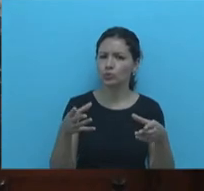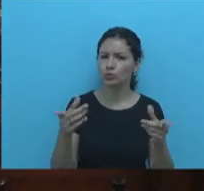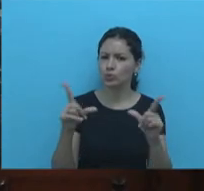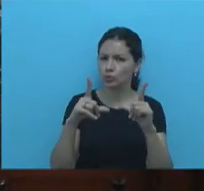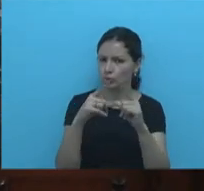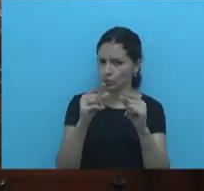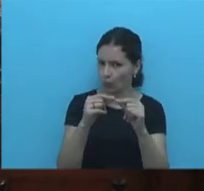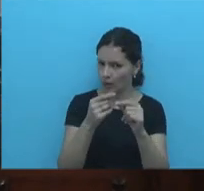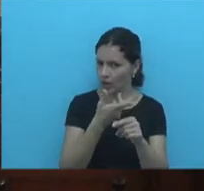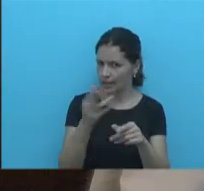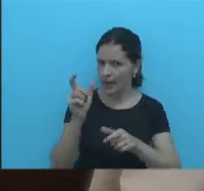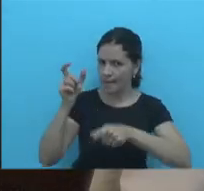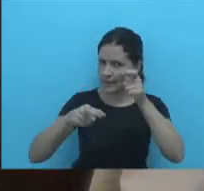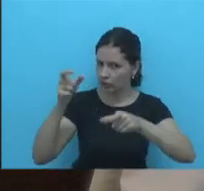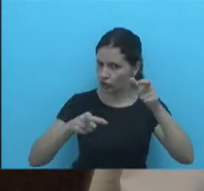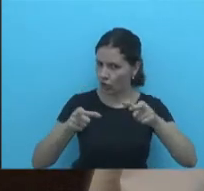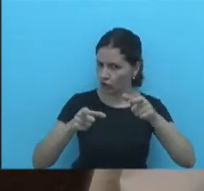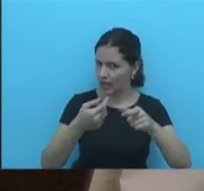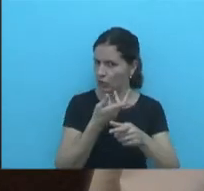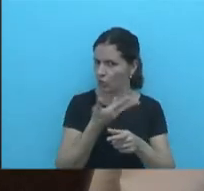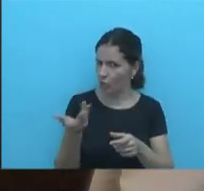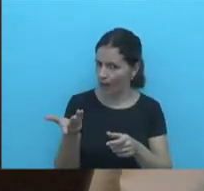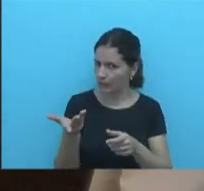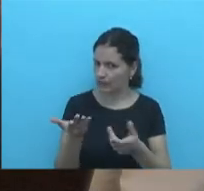para inscripción de alumnos?